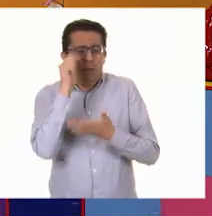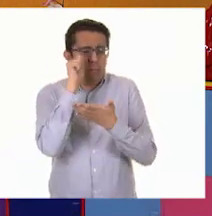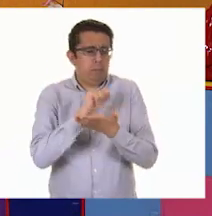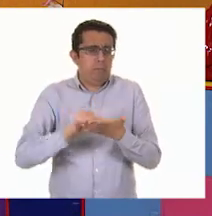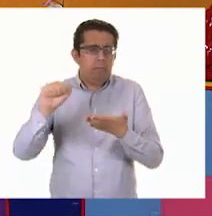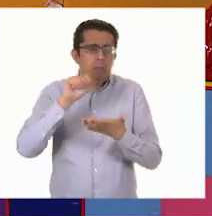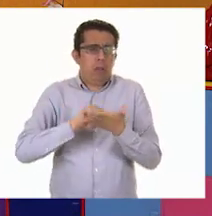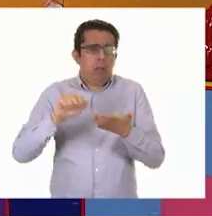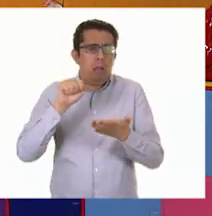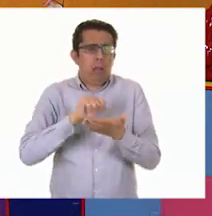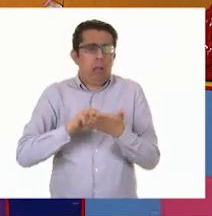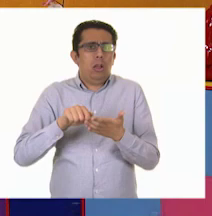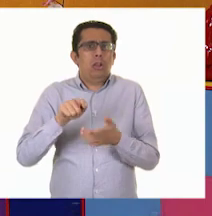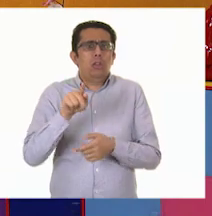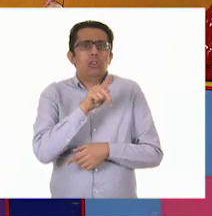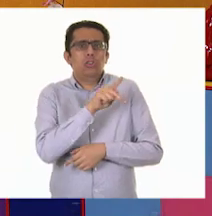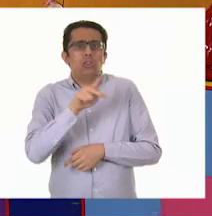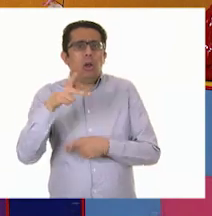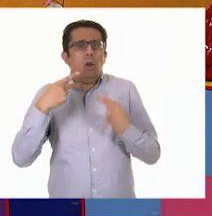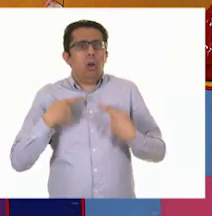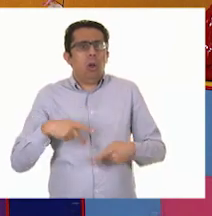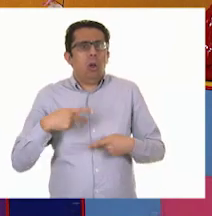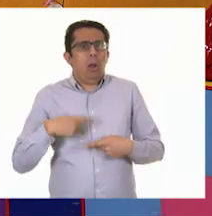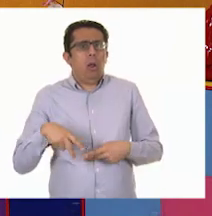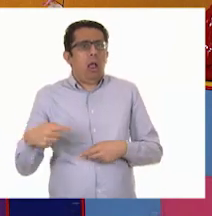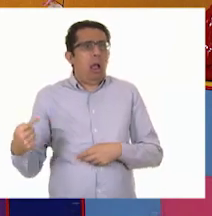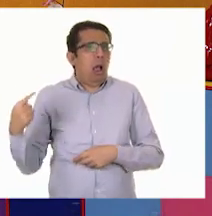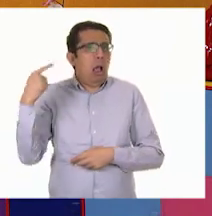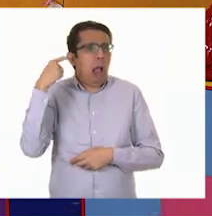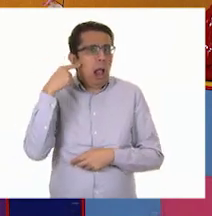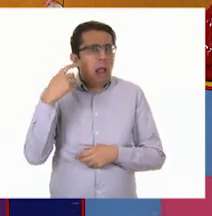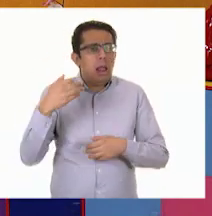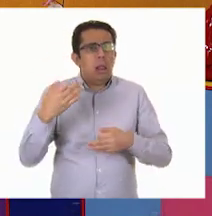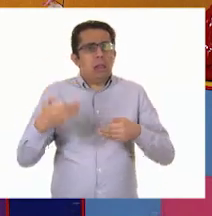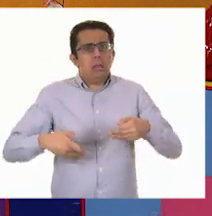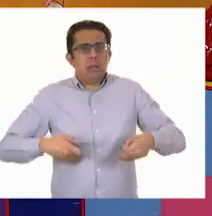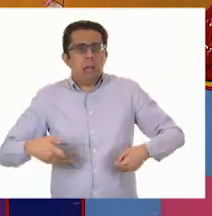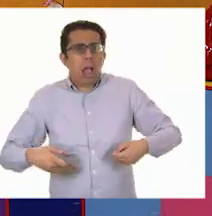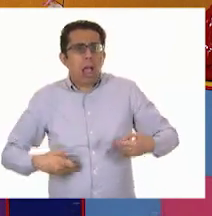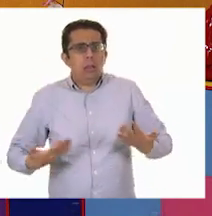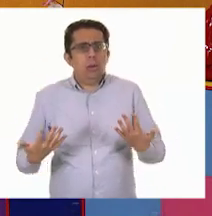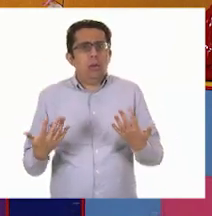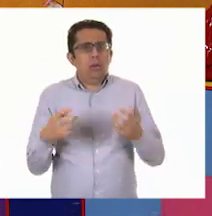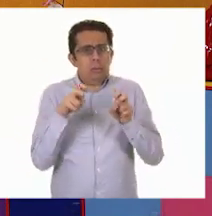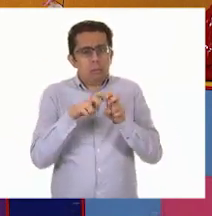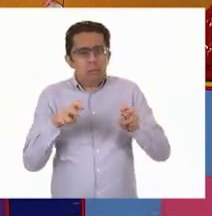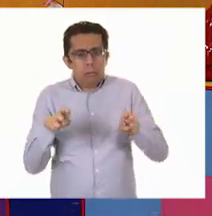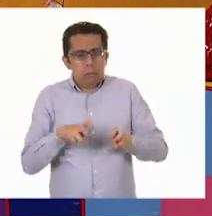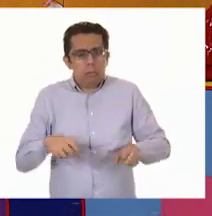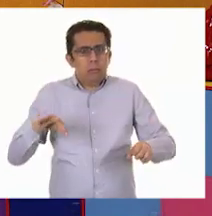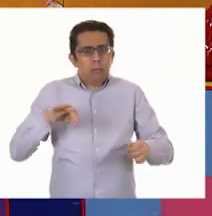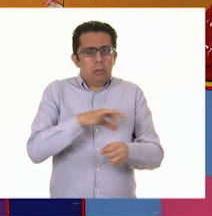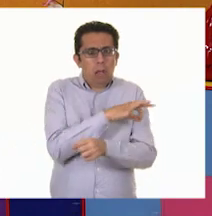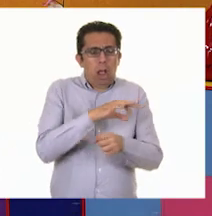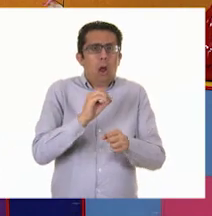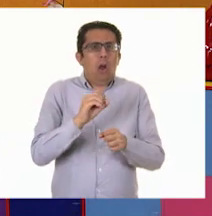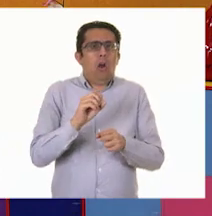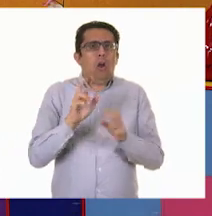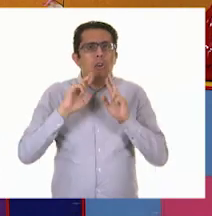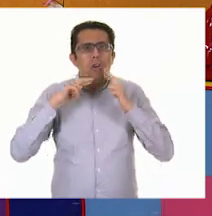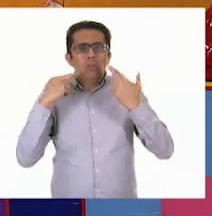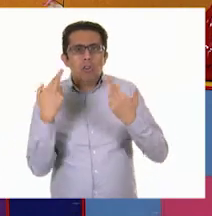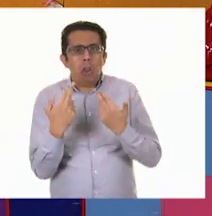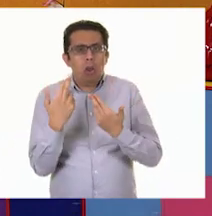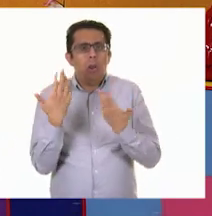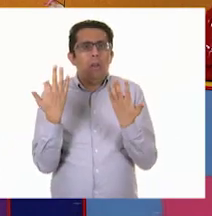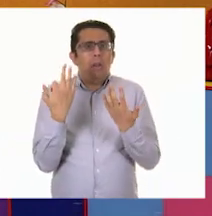famosísima. Todos querían escucharla, ya fuera en un teatro, en un concierto o en una fiesta, en una pequeña reunión.